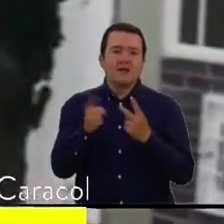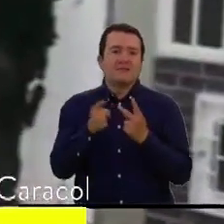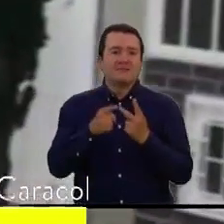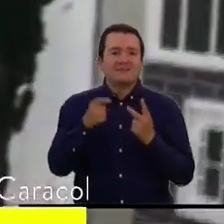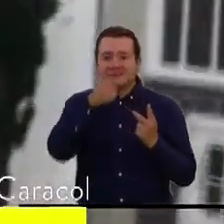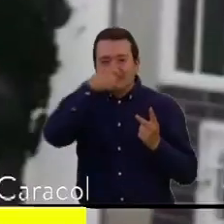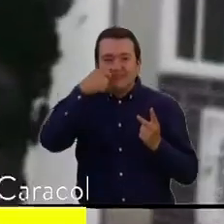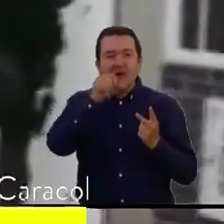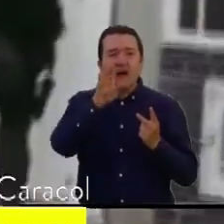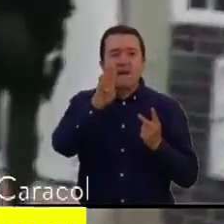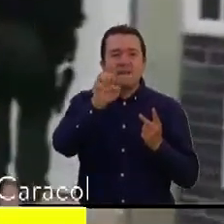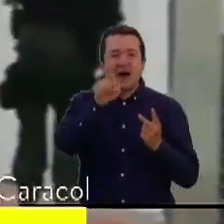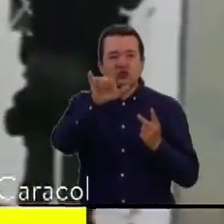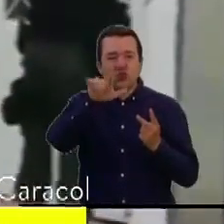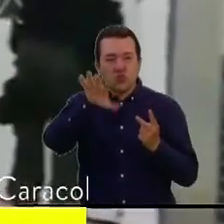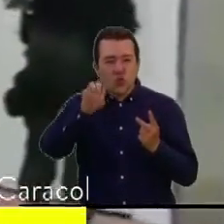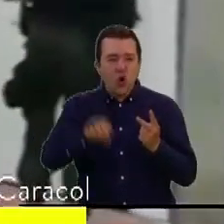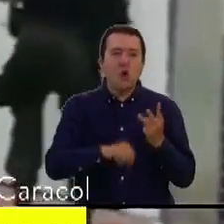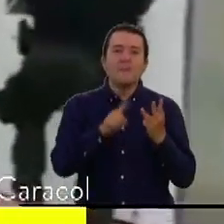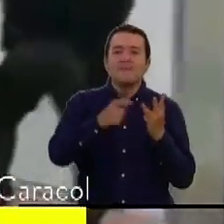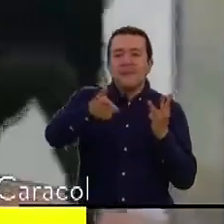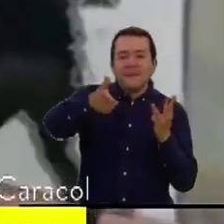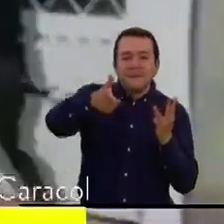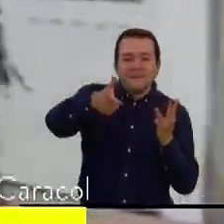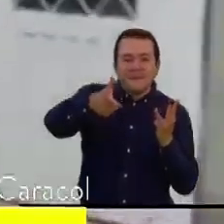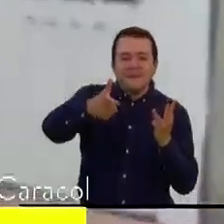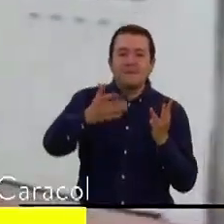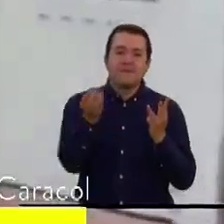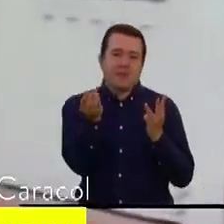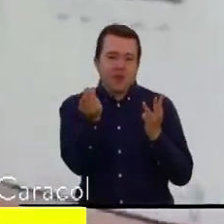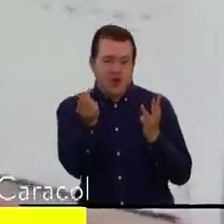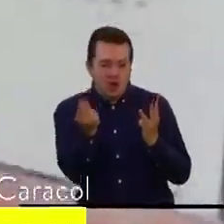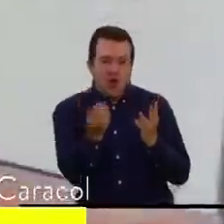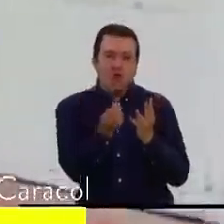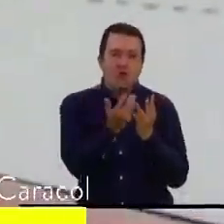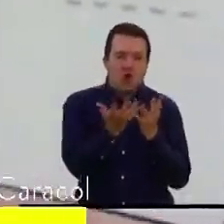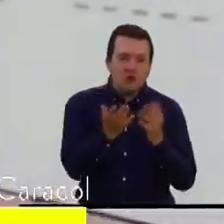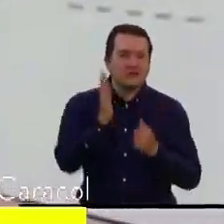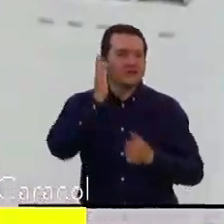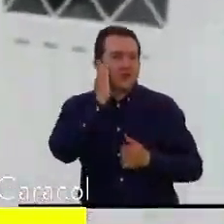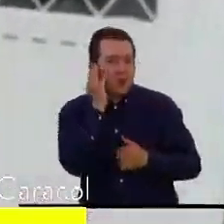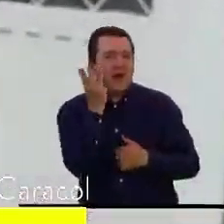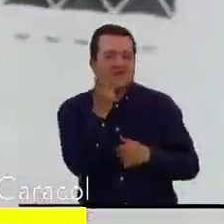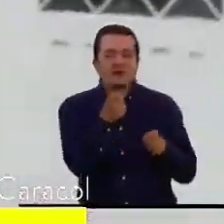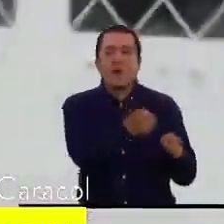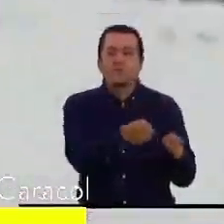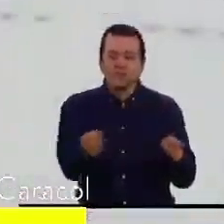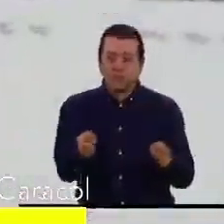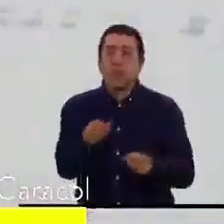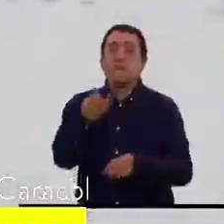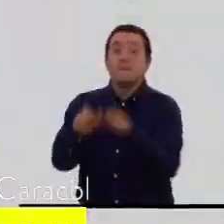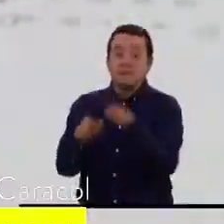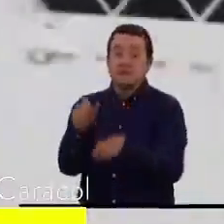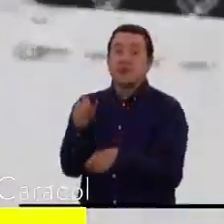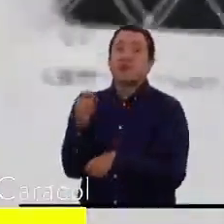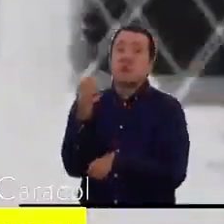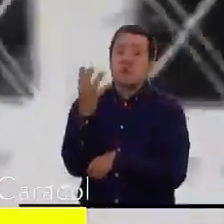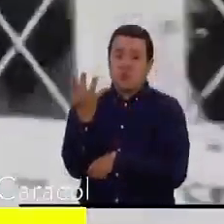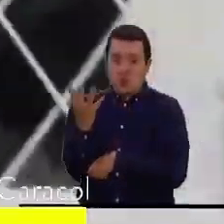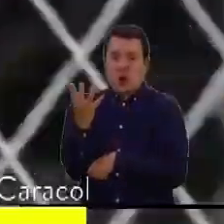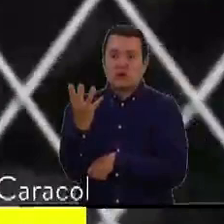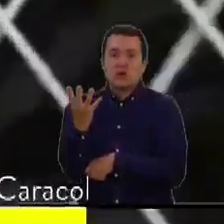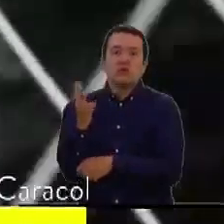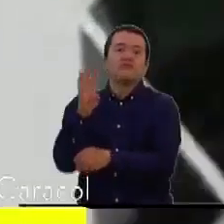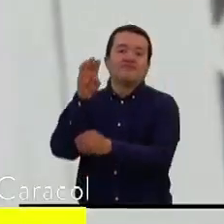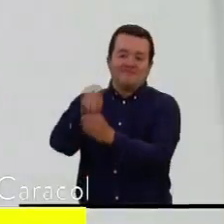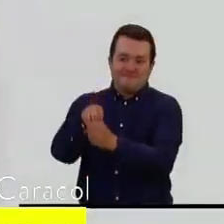dinero, efectivo producto de la venta ilegal y 3 celulares. Debemos informar que 4 de los capturados de esta banda delincuencial